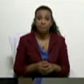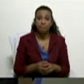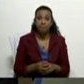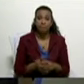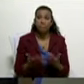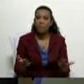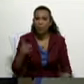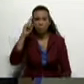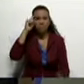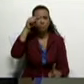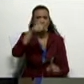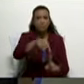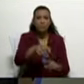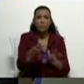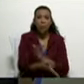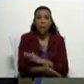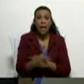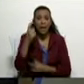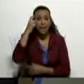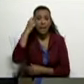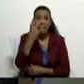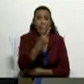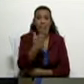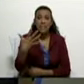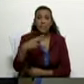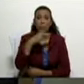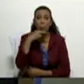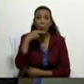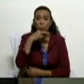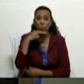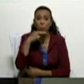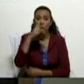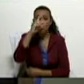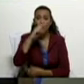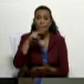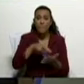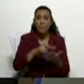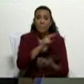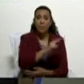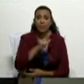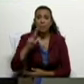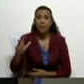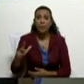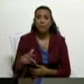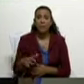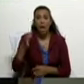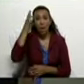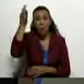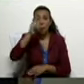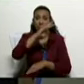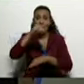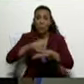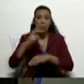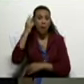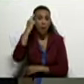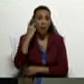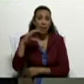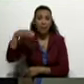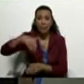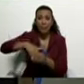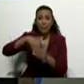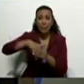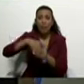Razón por la cual, en fecha 25 de octubre del 2023, el Consejo Nacional